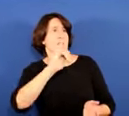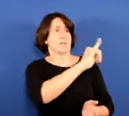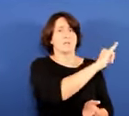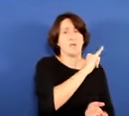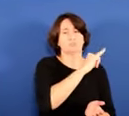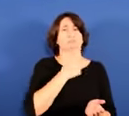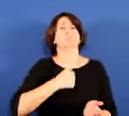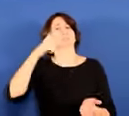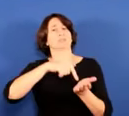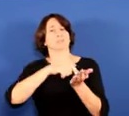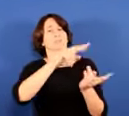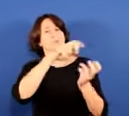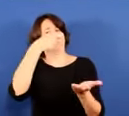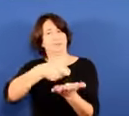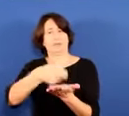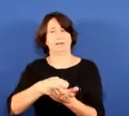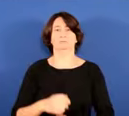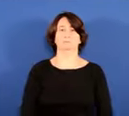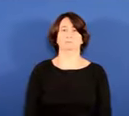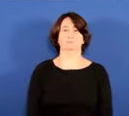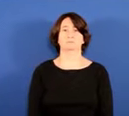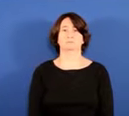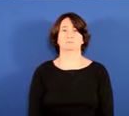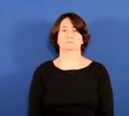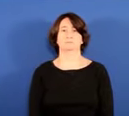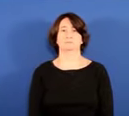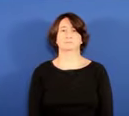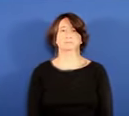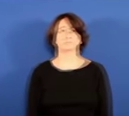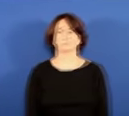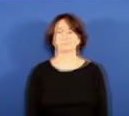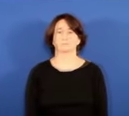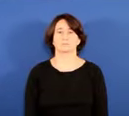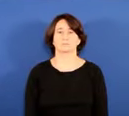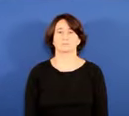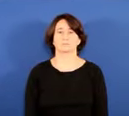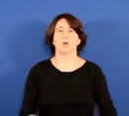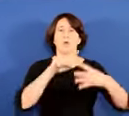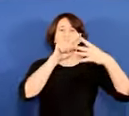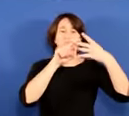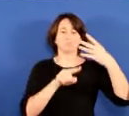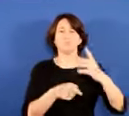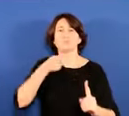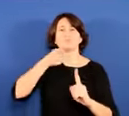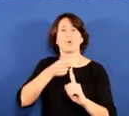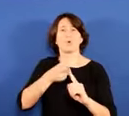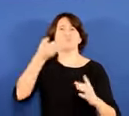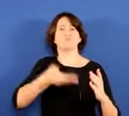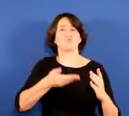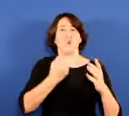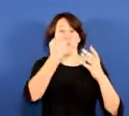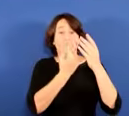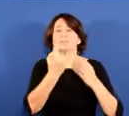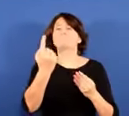de Vizcaya ha adelantado que algunos de los objetivos prioritarios del impuesto sobre el patrimonio son contribuir a la